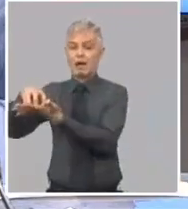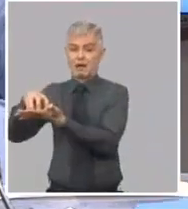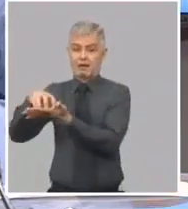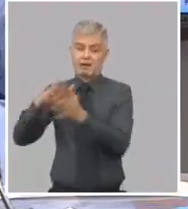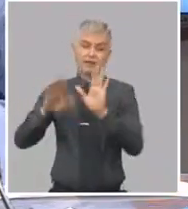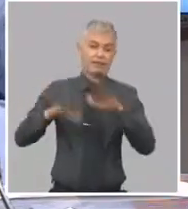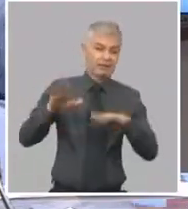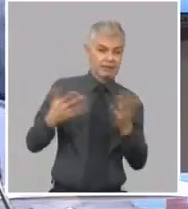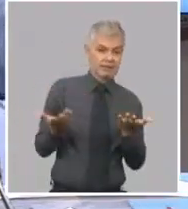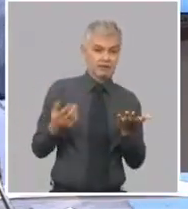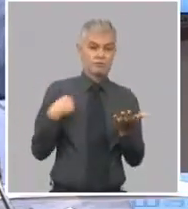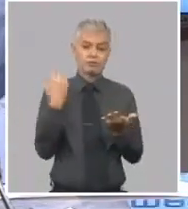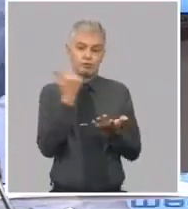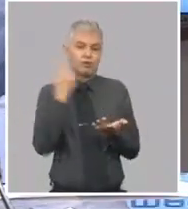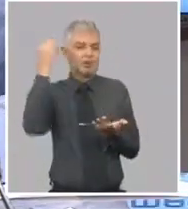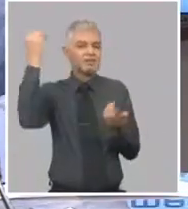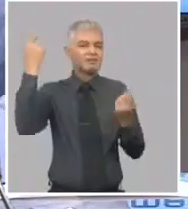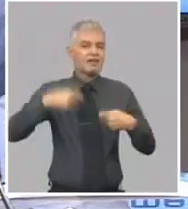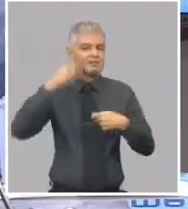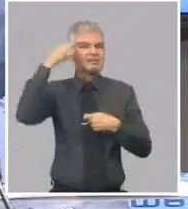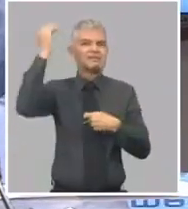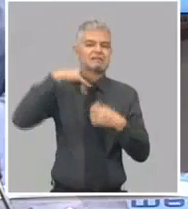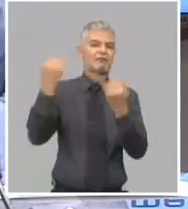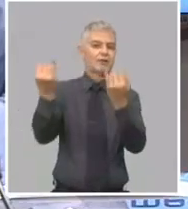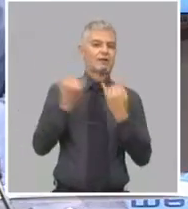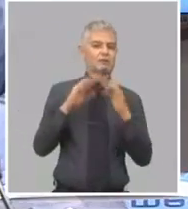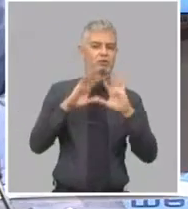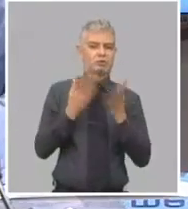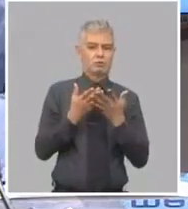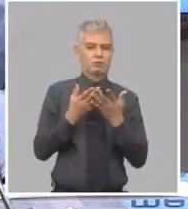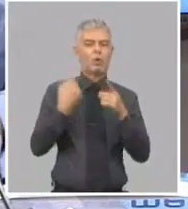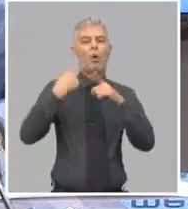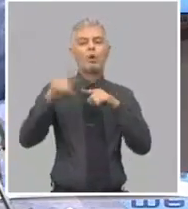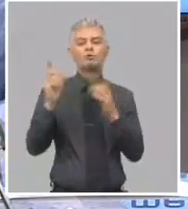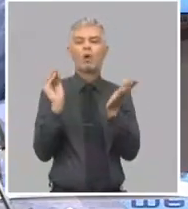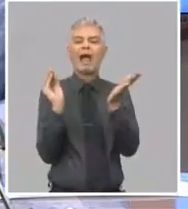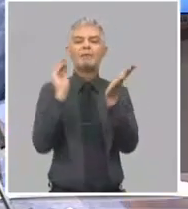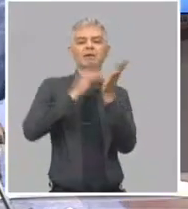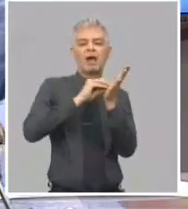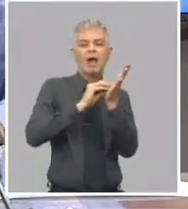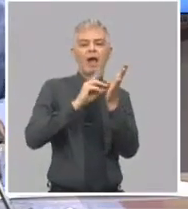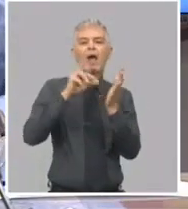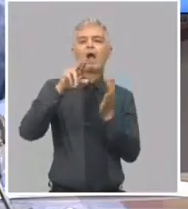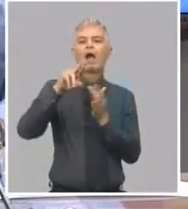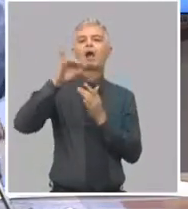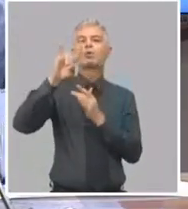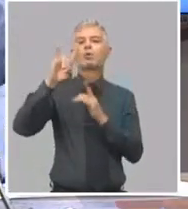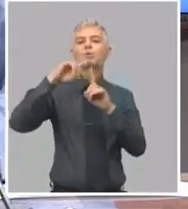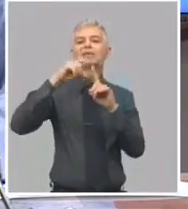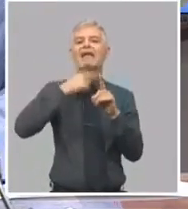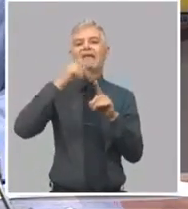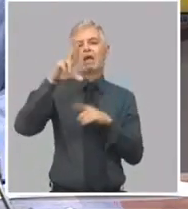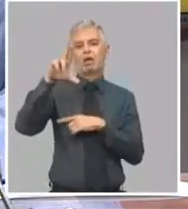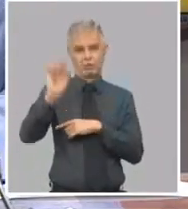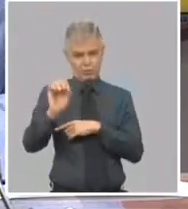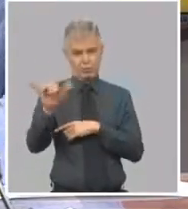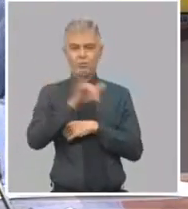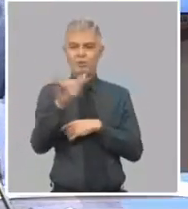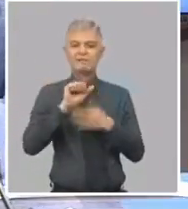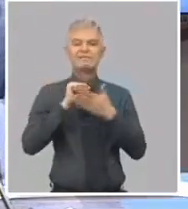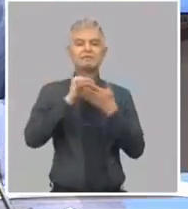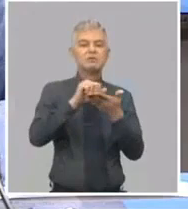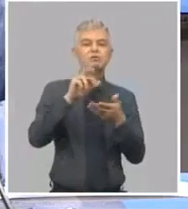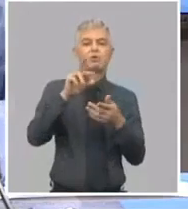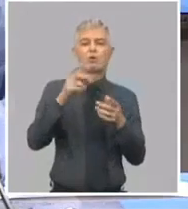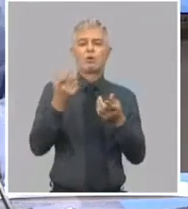un mayor seguimiento de la información además está la pk rutero que para el seguimiento de los servicios ruteros estamos